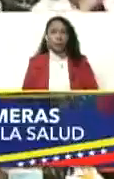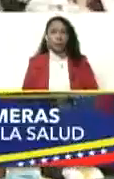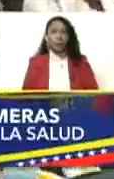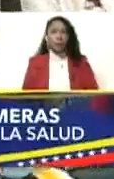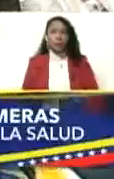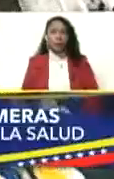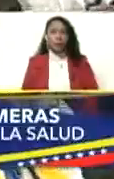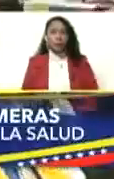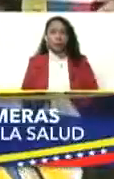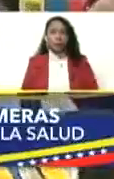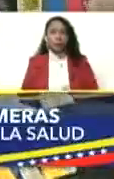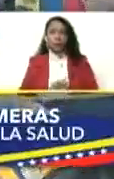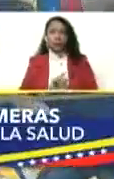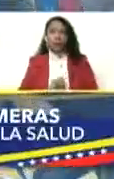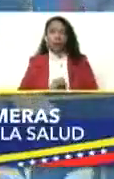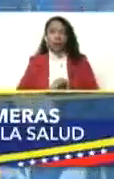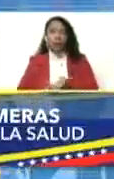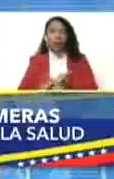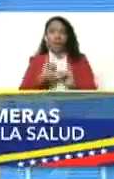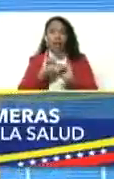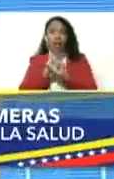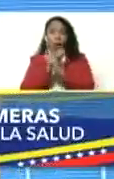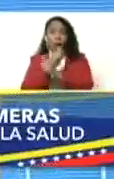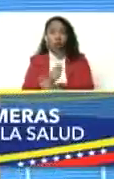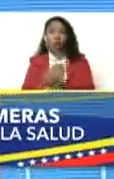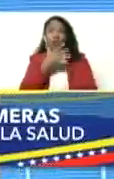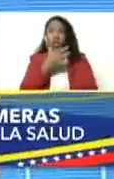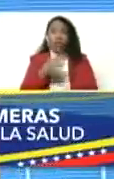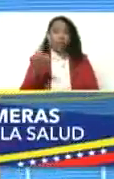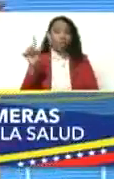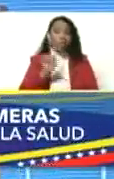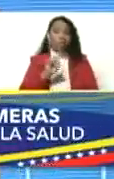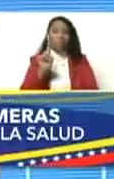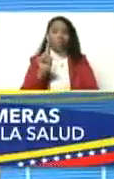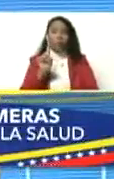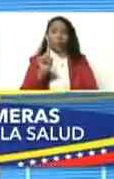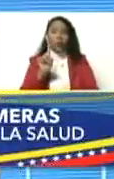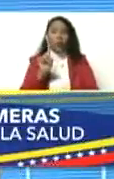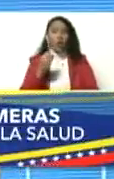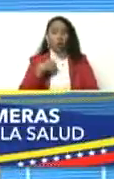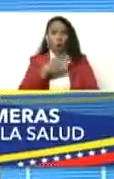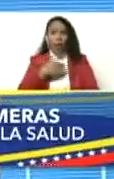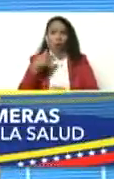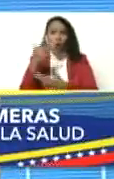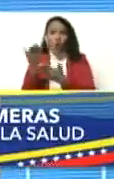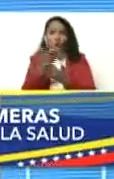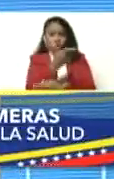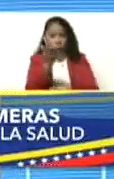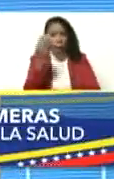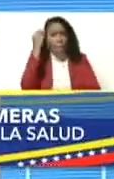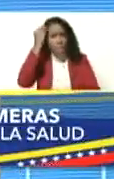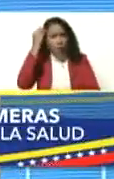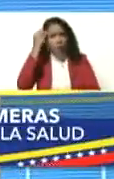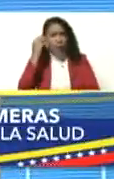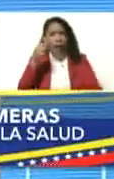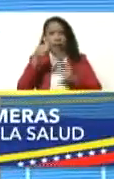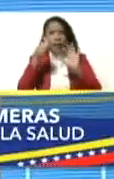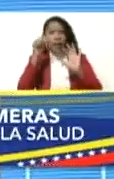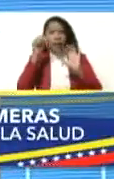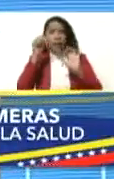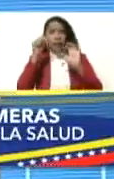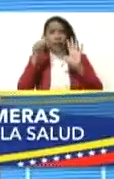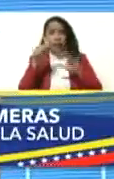Llegar acá no ha sido tarea fácil. Quiero invitarles a que imaginemos estos 3 años de posgrado como un viaje